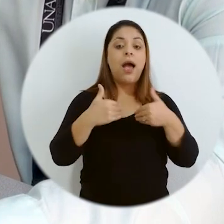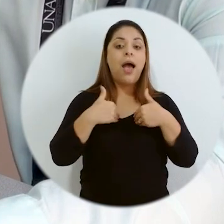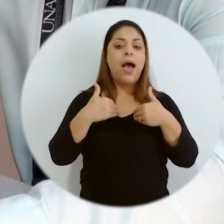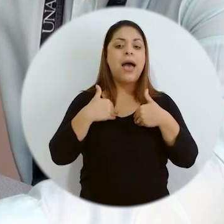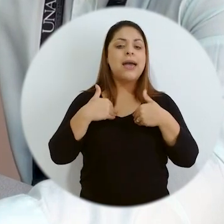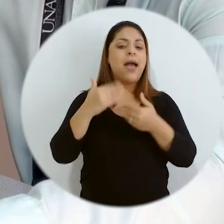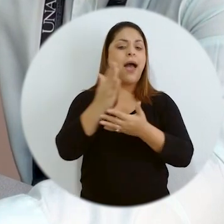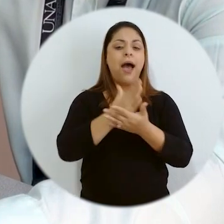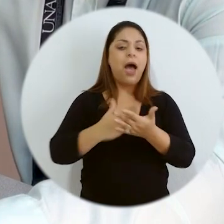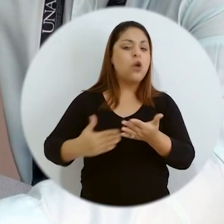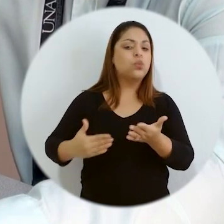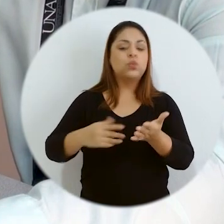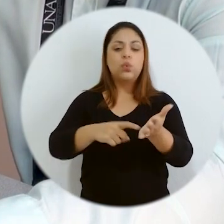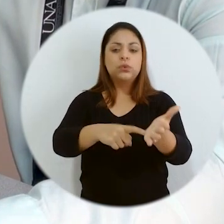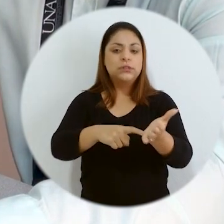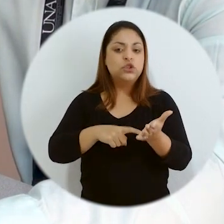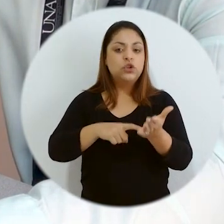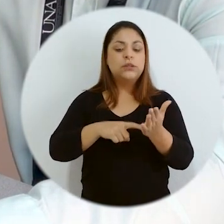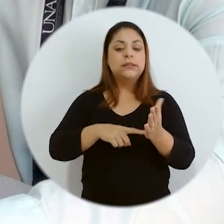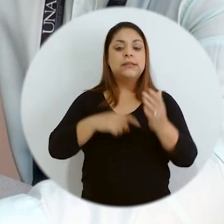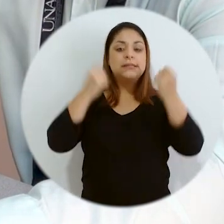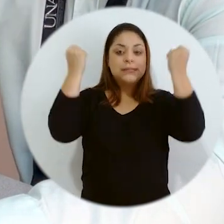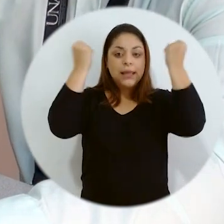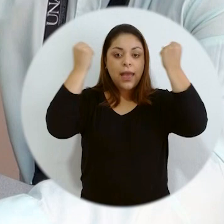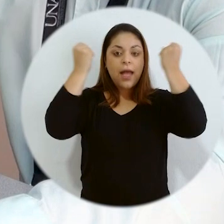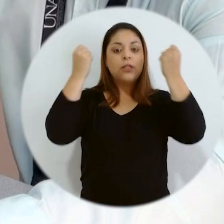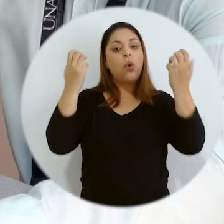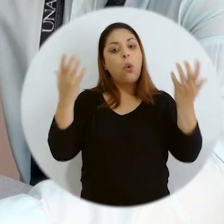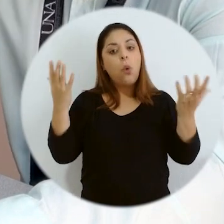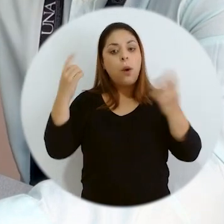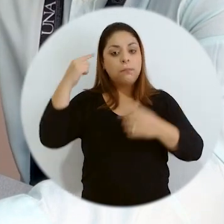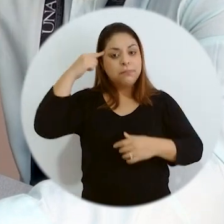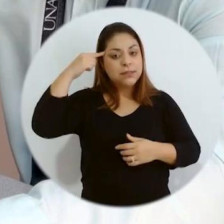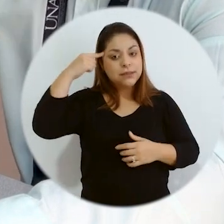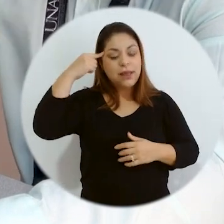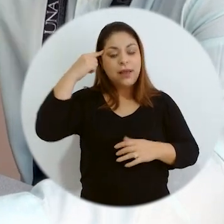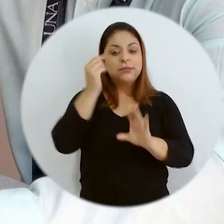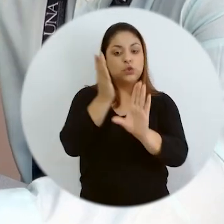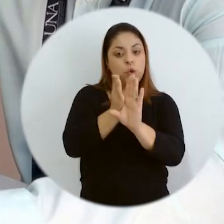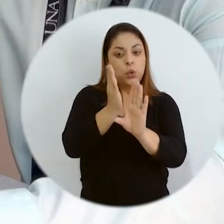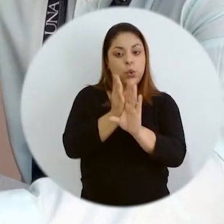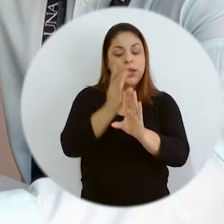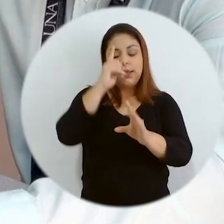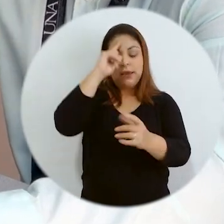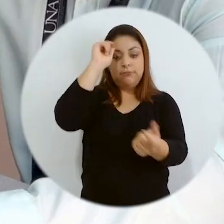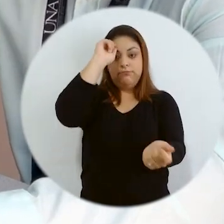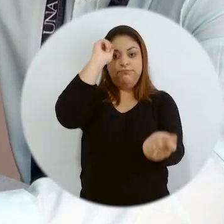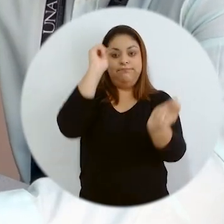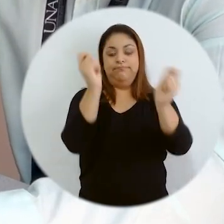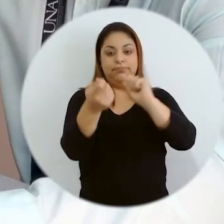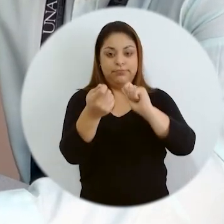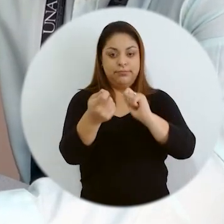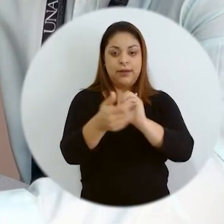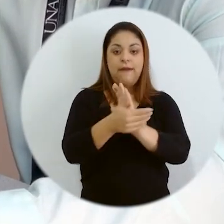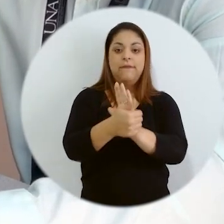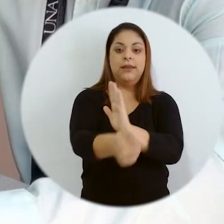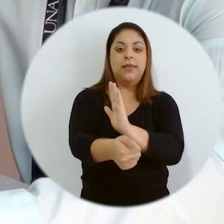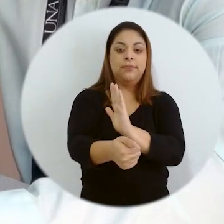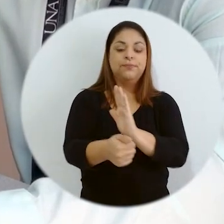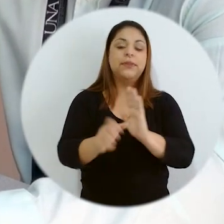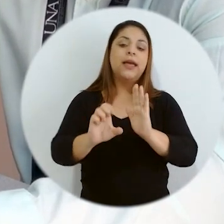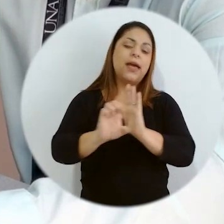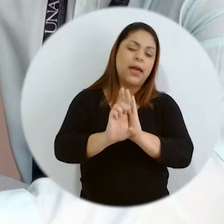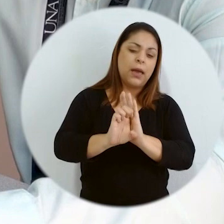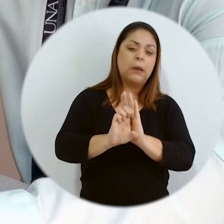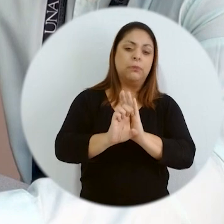alguna condición a nivel psicológico, a nivel psiquiátrico, ¿verdad? Es una condición a nivel mental que puede alterar